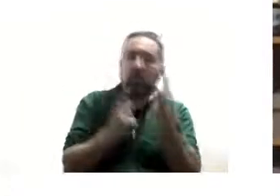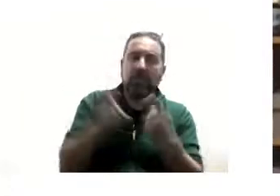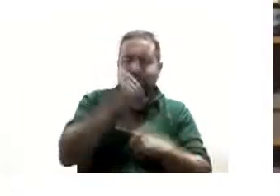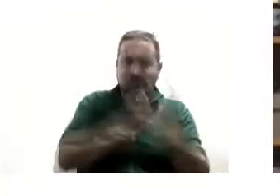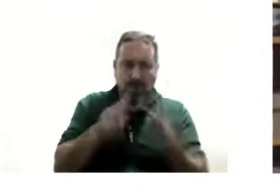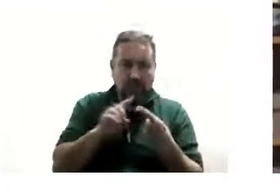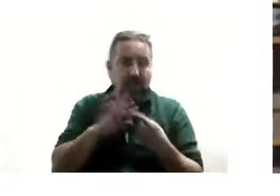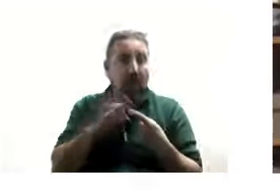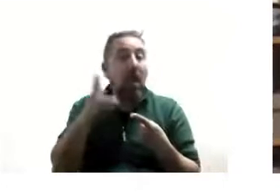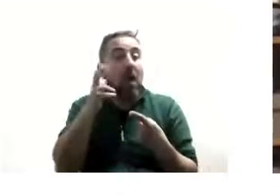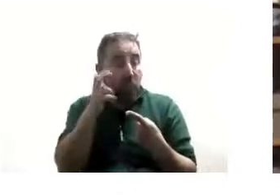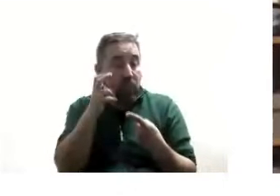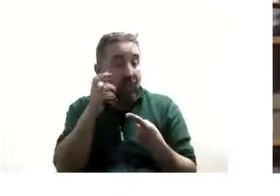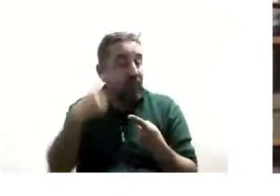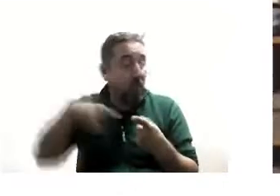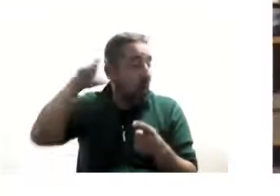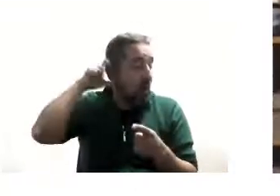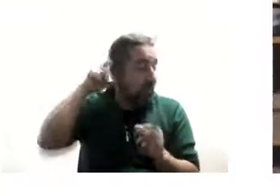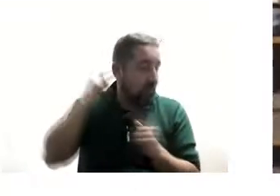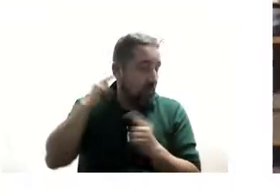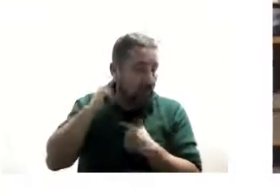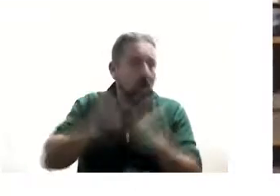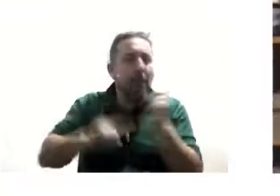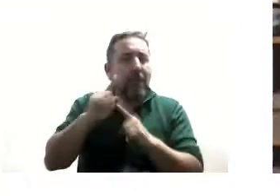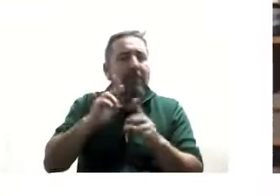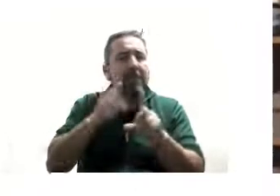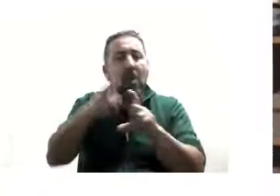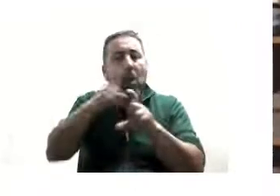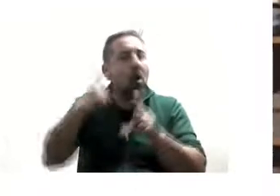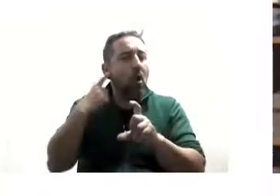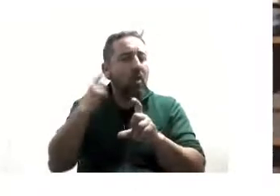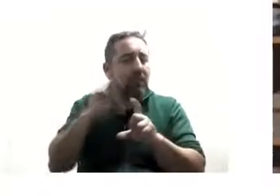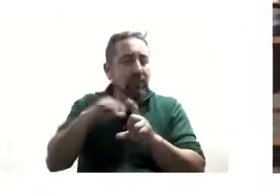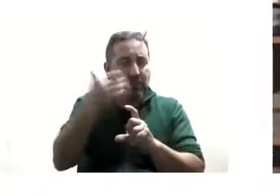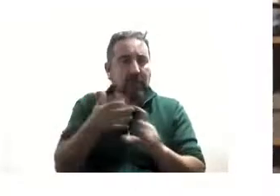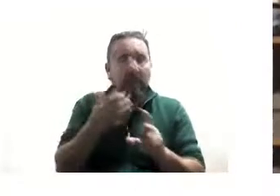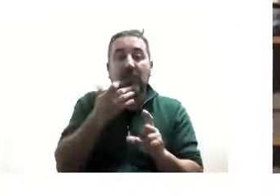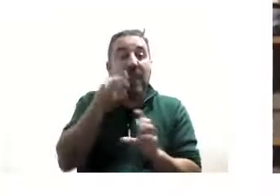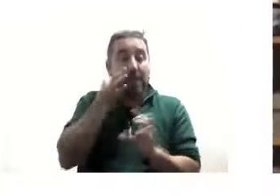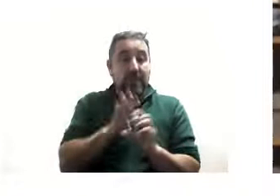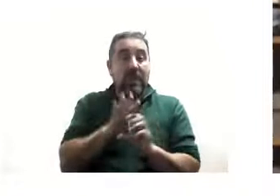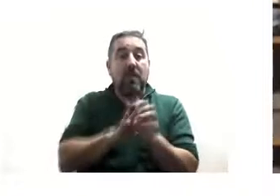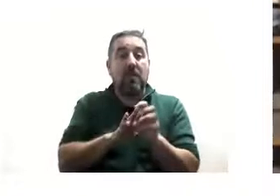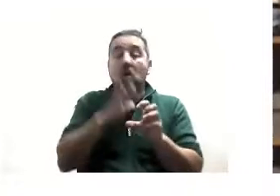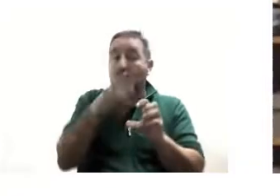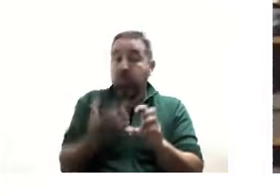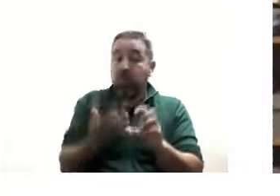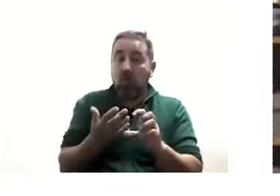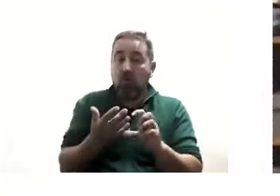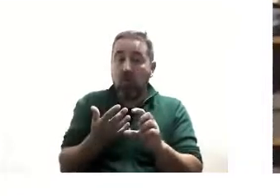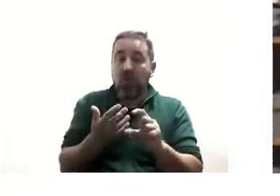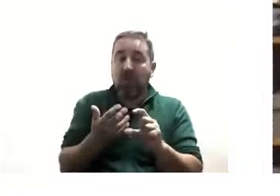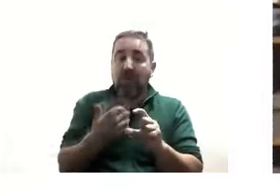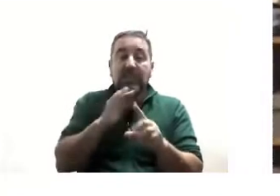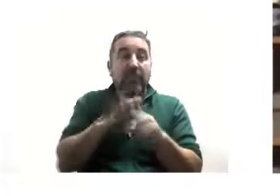uso del audífono por un problema del oído externo, por la piel del oído externo, porque realmente estamos colocando un